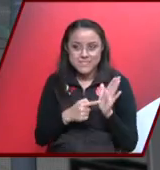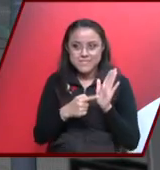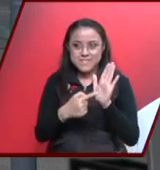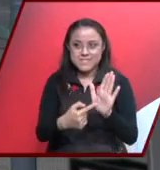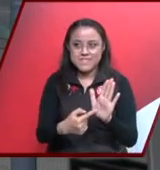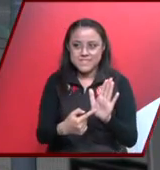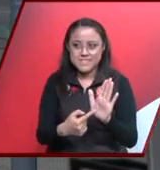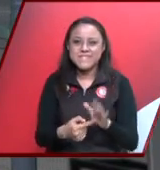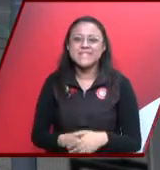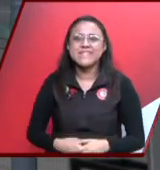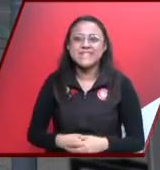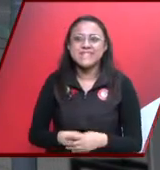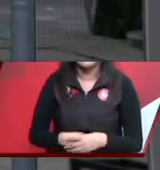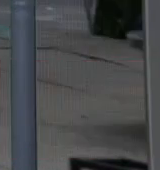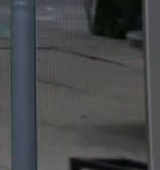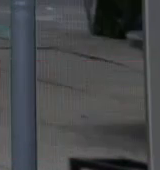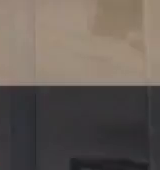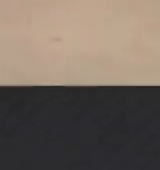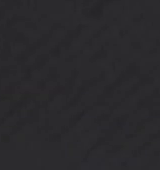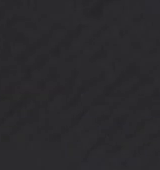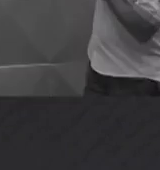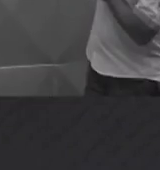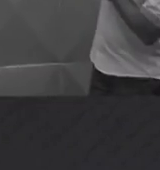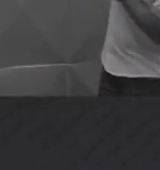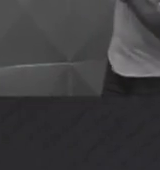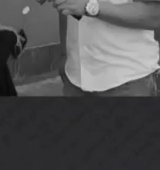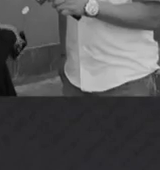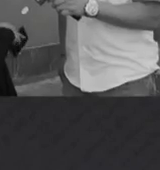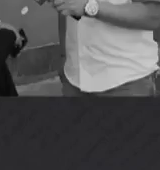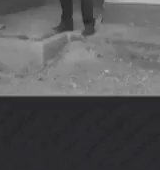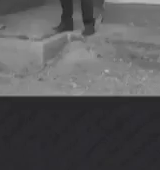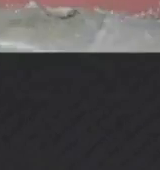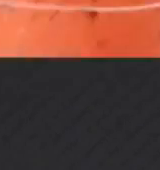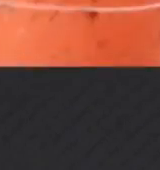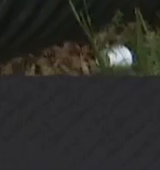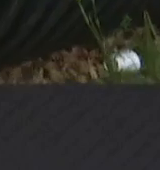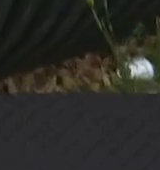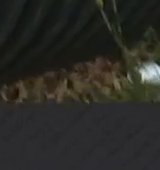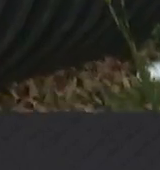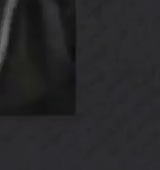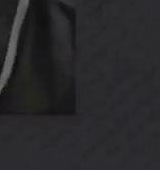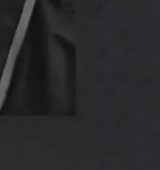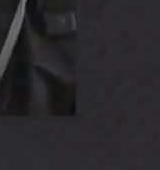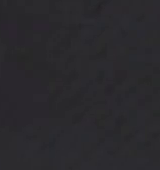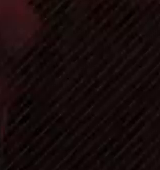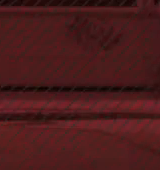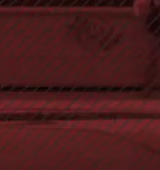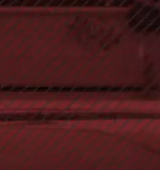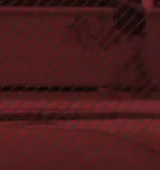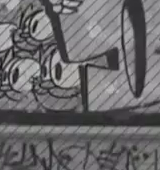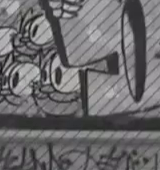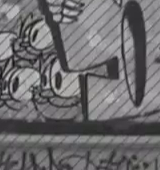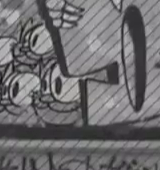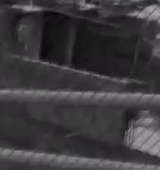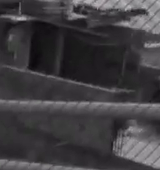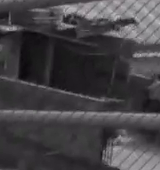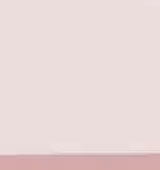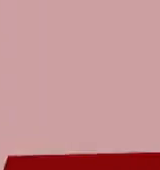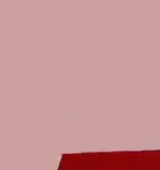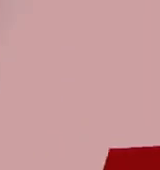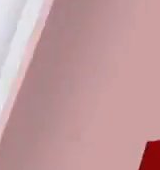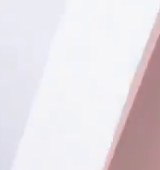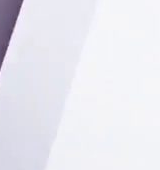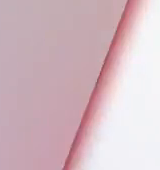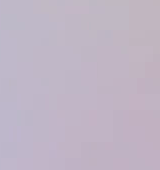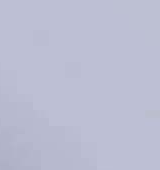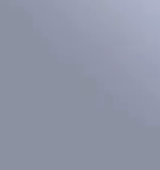correr mi nota. Vámonos, venga. No cabe duda que soy muy bueno, inteligente, listo